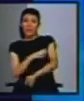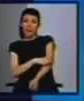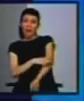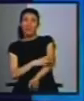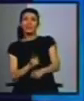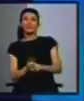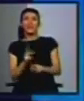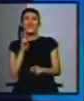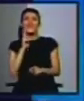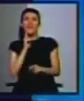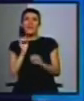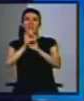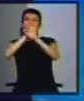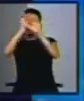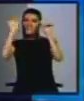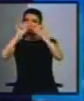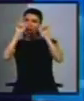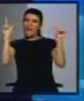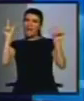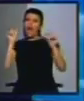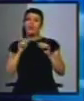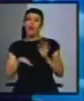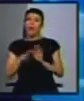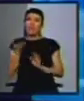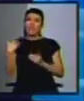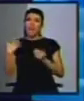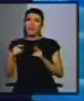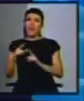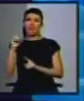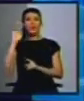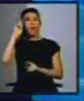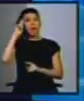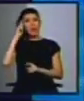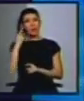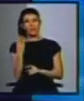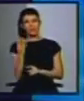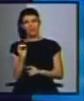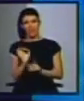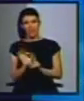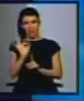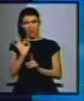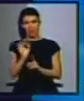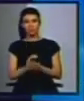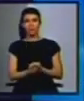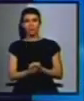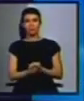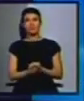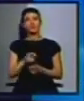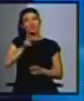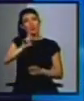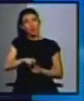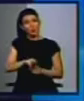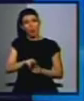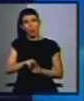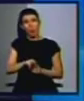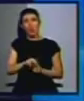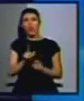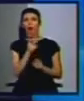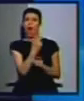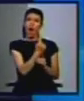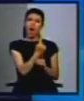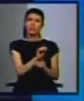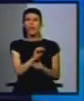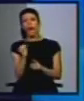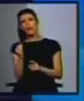viernes despejado y con altas temperaturas. Rancagua con una máxima de 30 grados. La zona sur, extremas entre